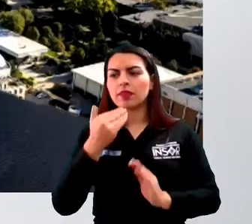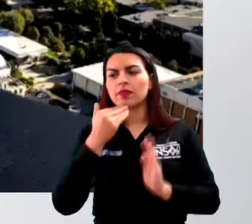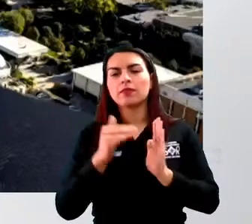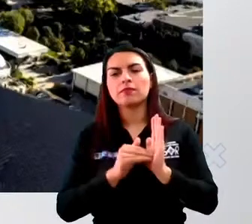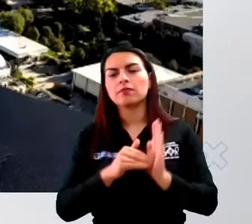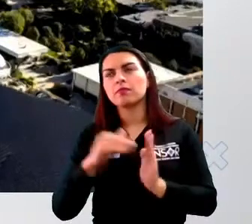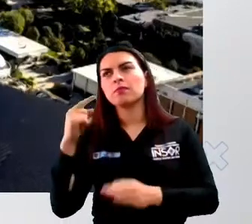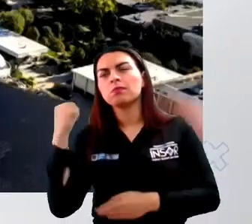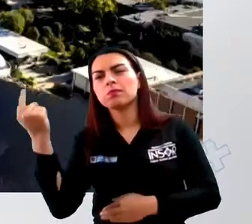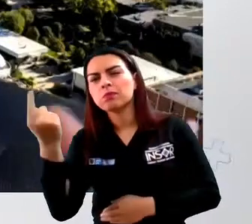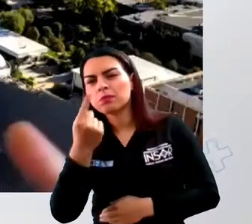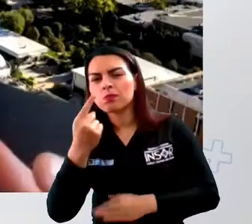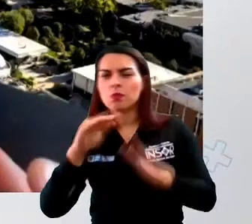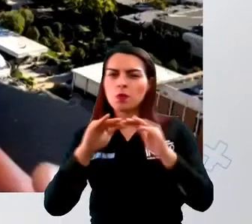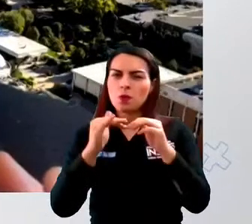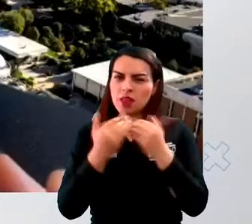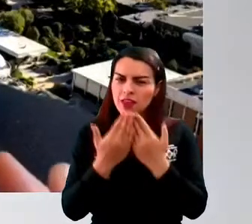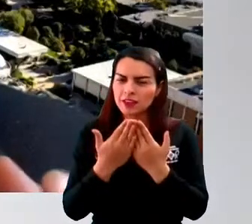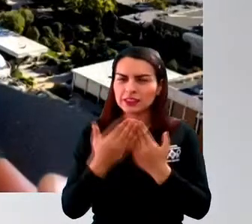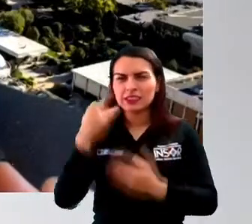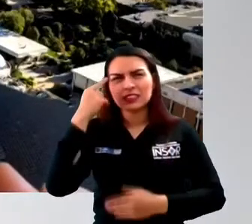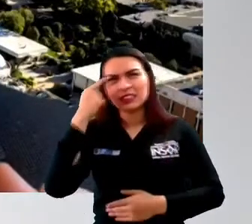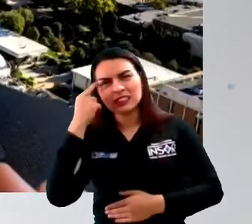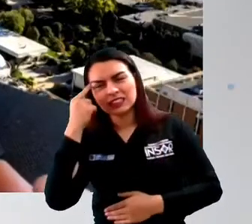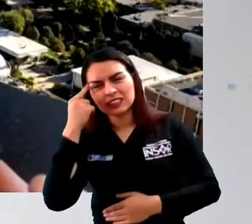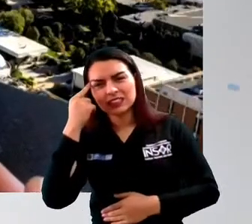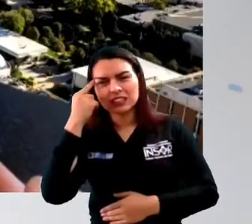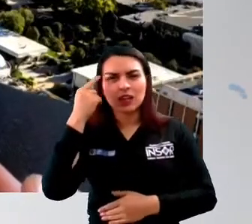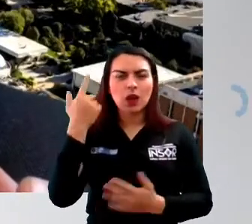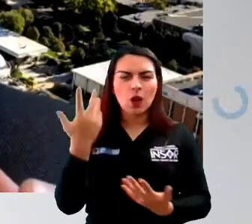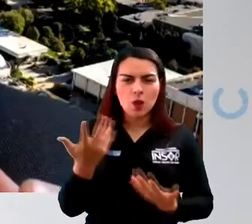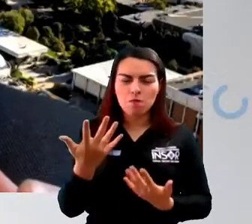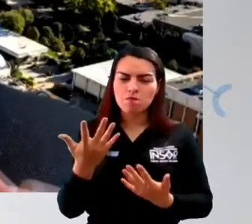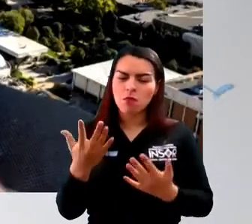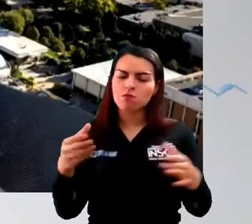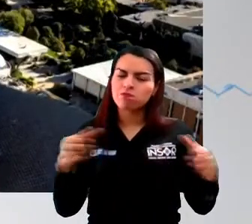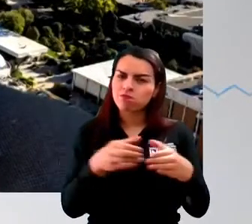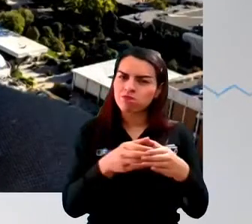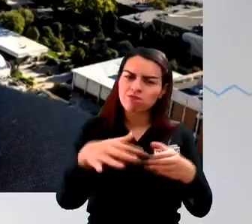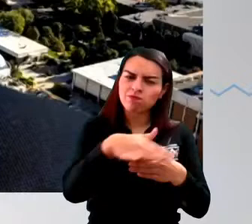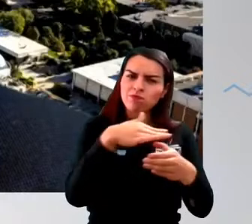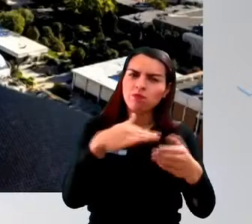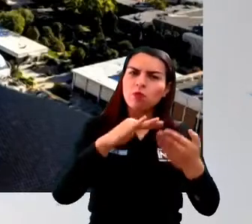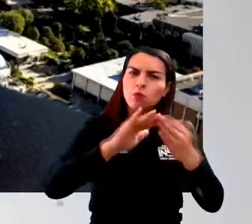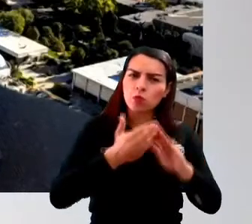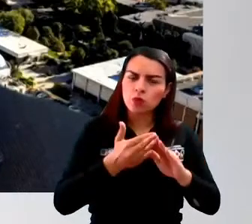hay algunos desafíos sociales que los ayudan a crear una comunidad para ellos,